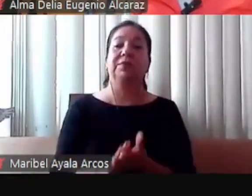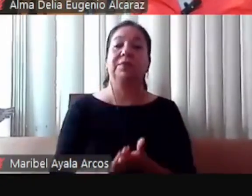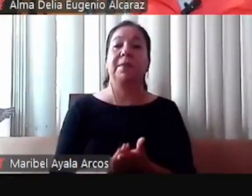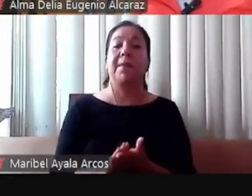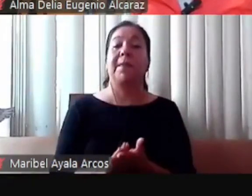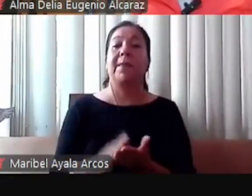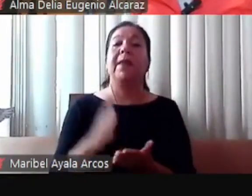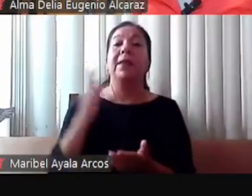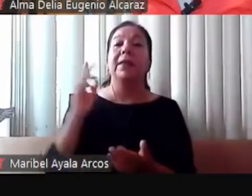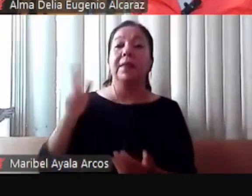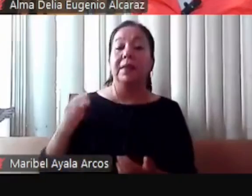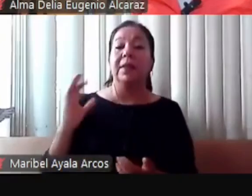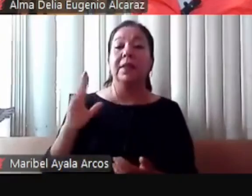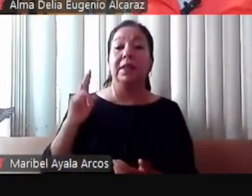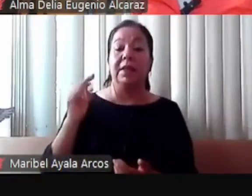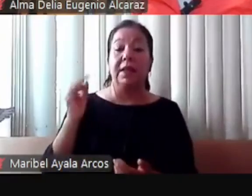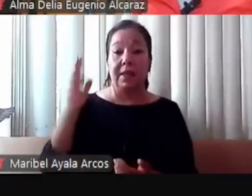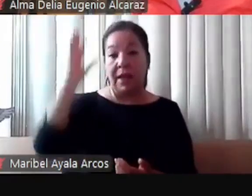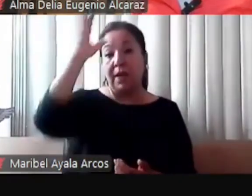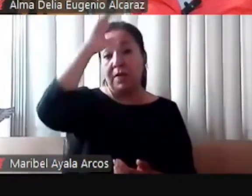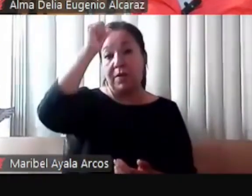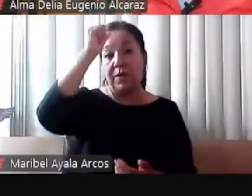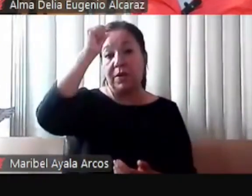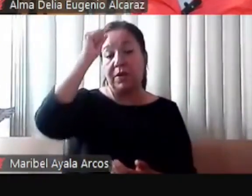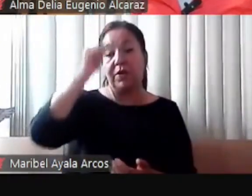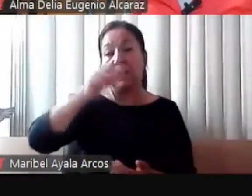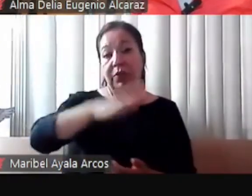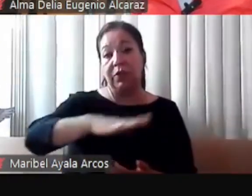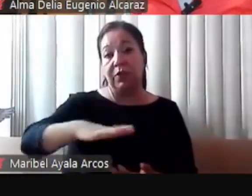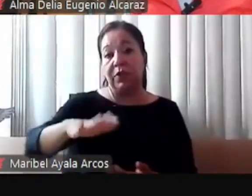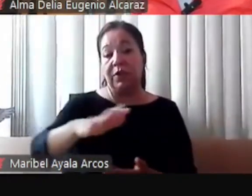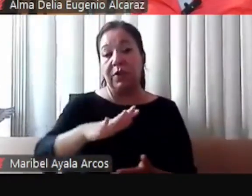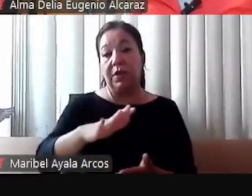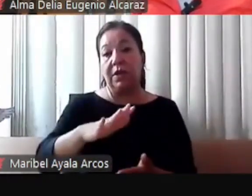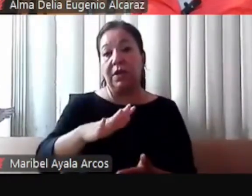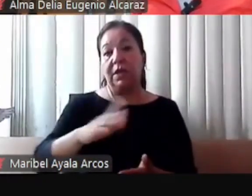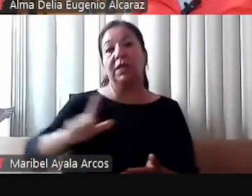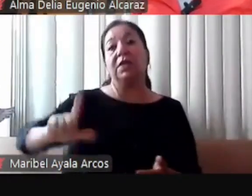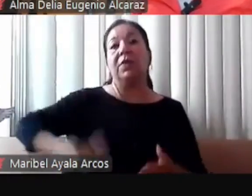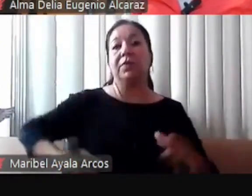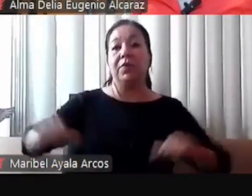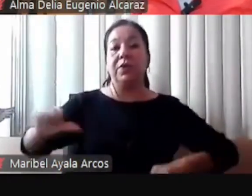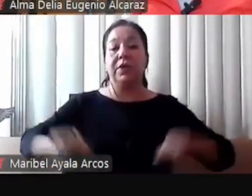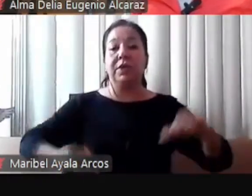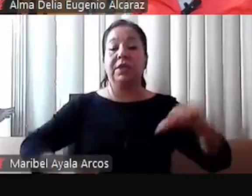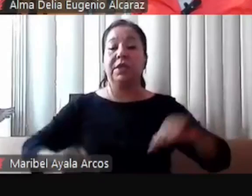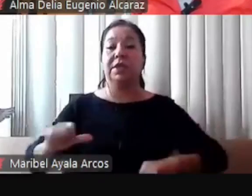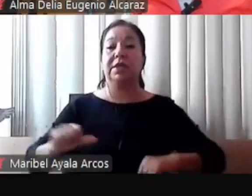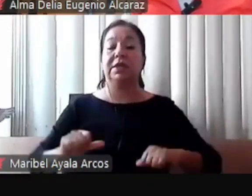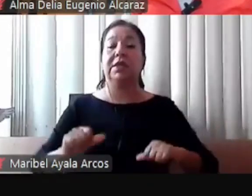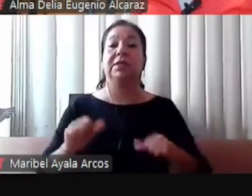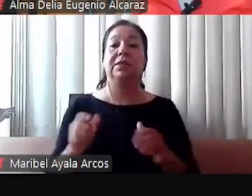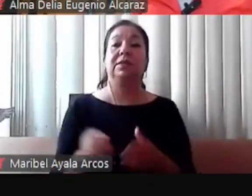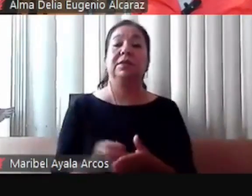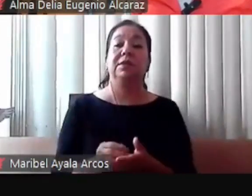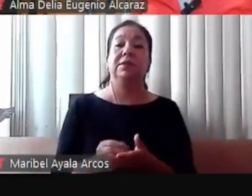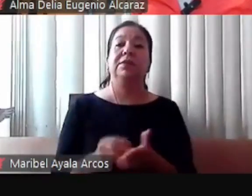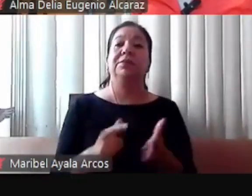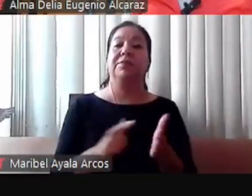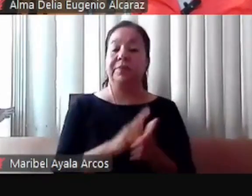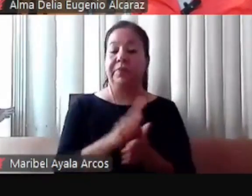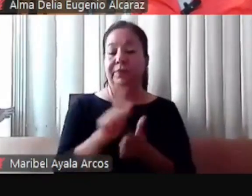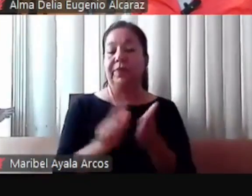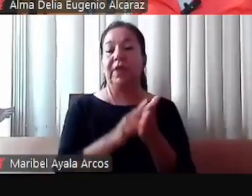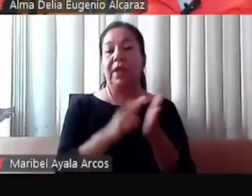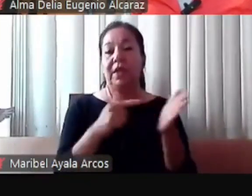este órgano jurisdiccional coincide plenamente en la determinación realizada por la autoridad responsable Ello porque en efecto se apegó de manera adecuada